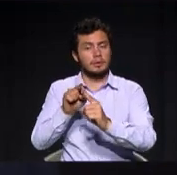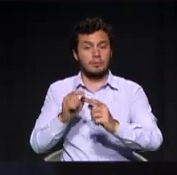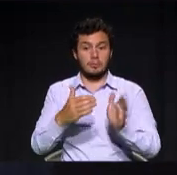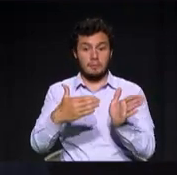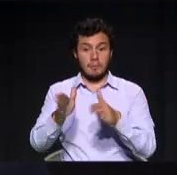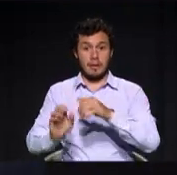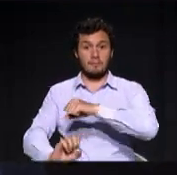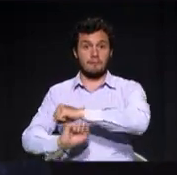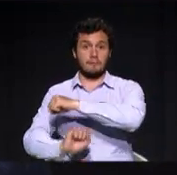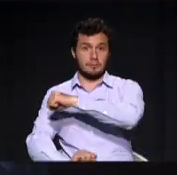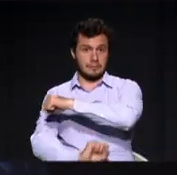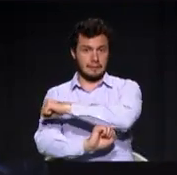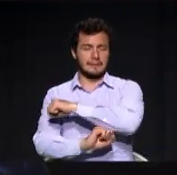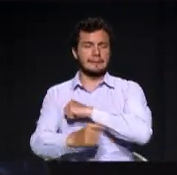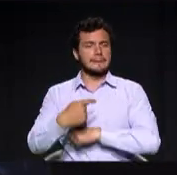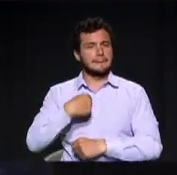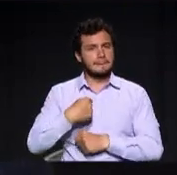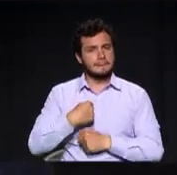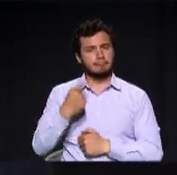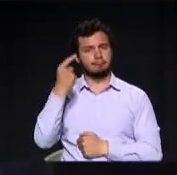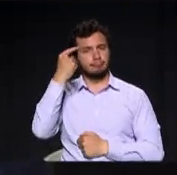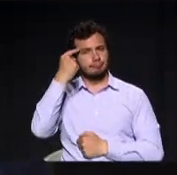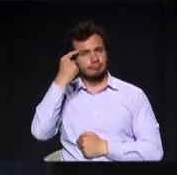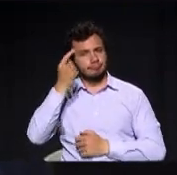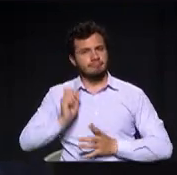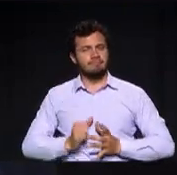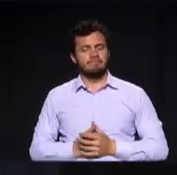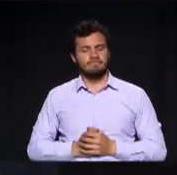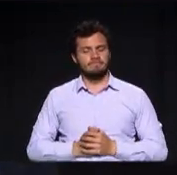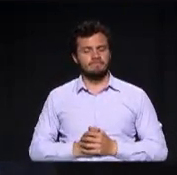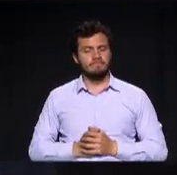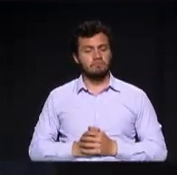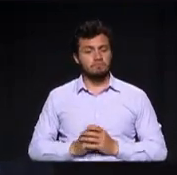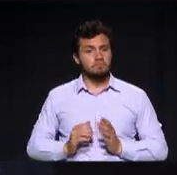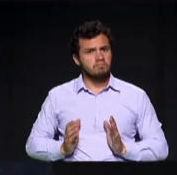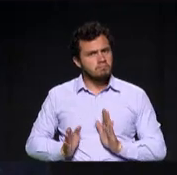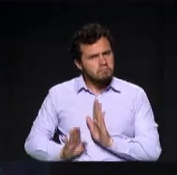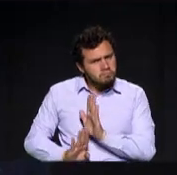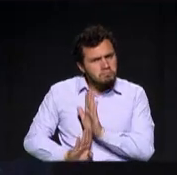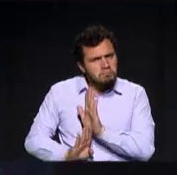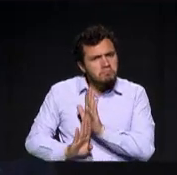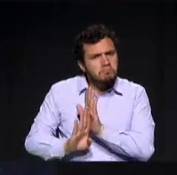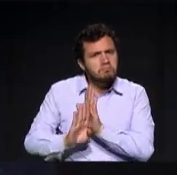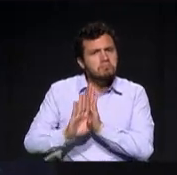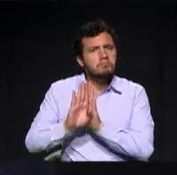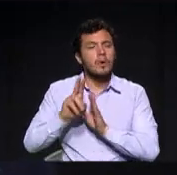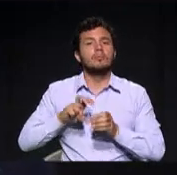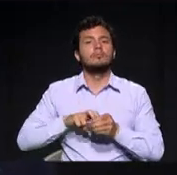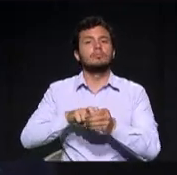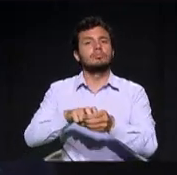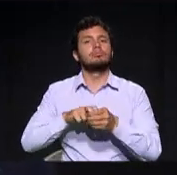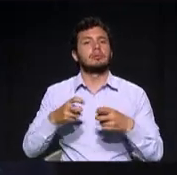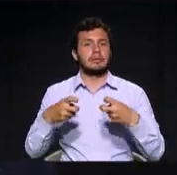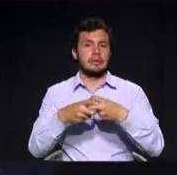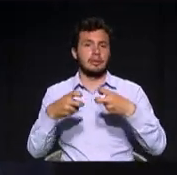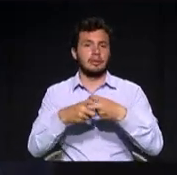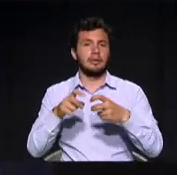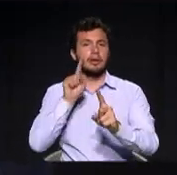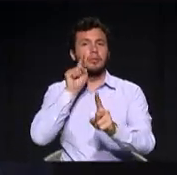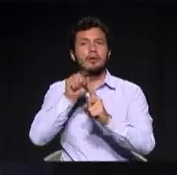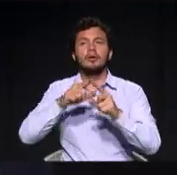me daría en y avanzar en la movilidad eléctrica para mejorar el aire de la ciudad